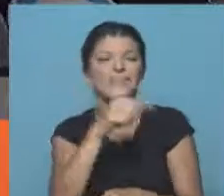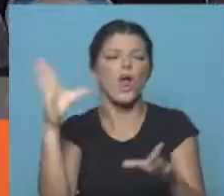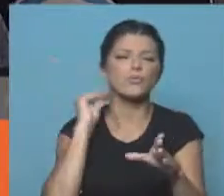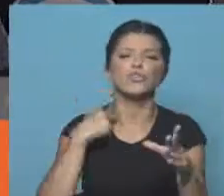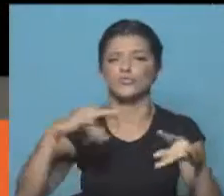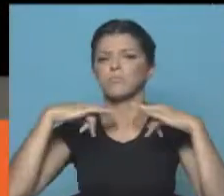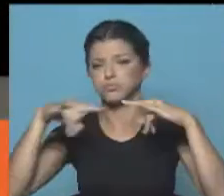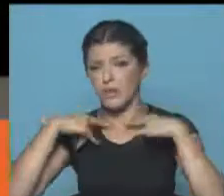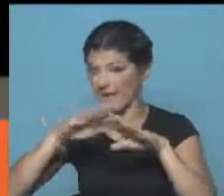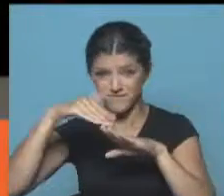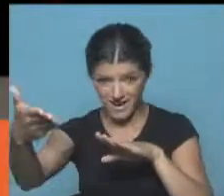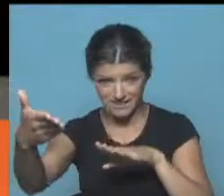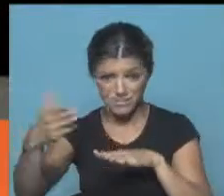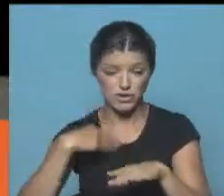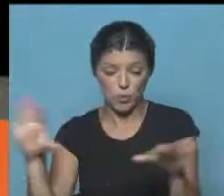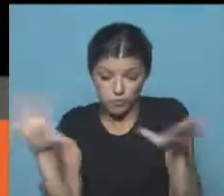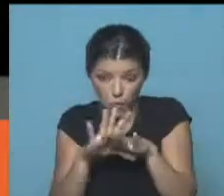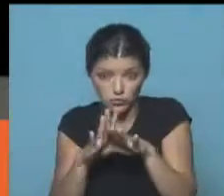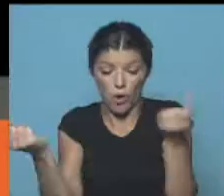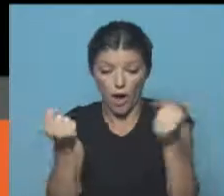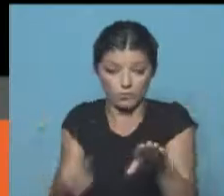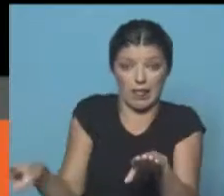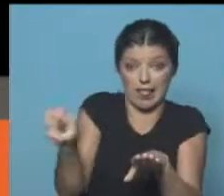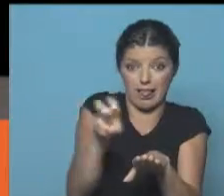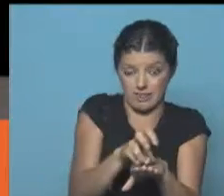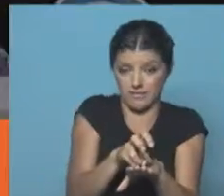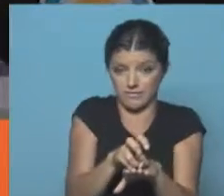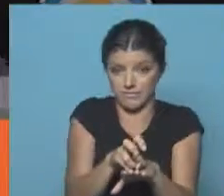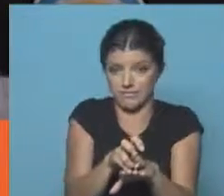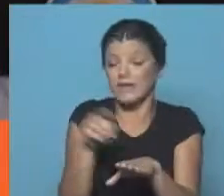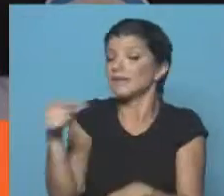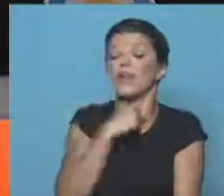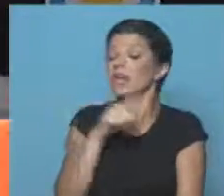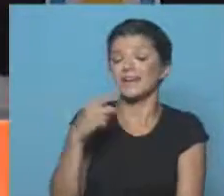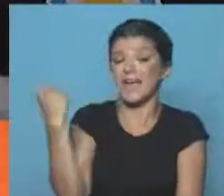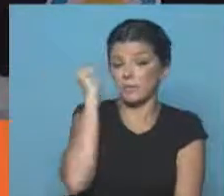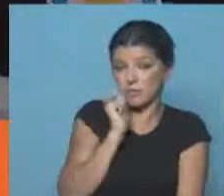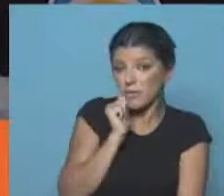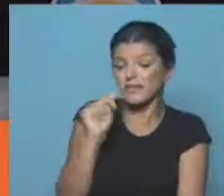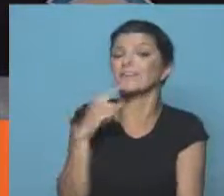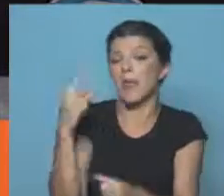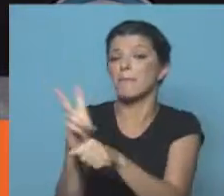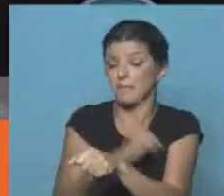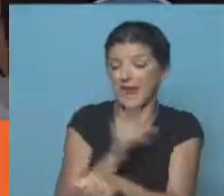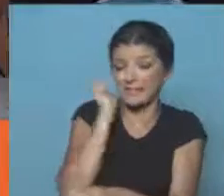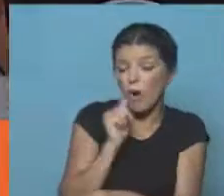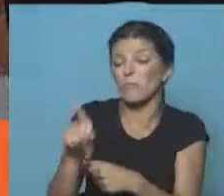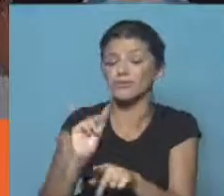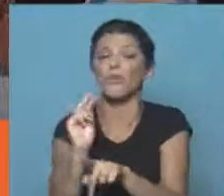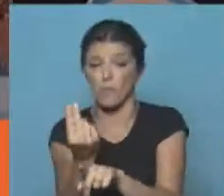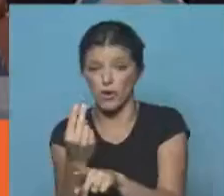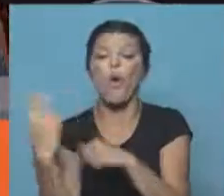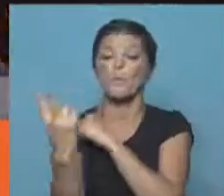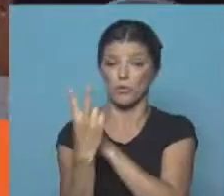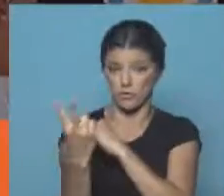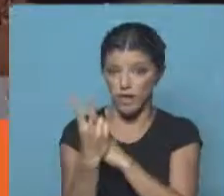fue acá enfrente porque yo me estaba por subir al auto y él no iba a permitir que nos lastimaran, entonces dio su vida por nosotros. Y cuando estaba cerrando la